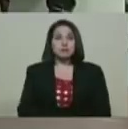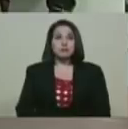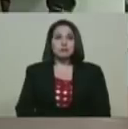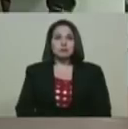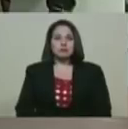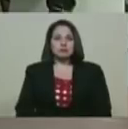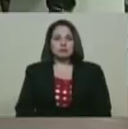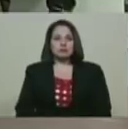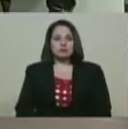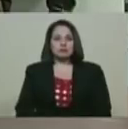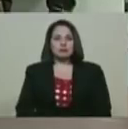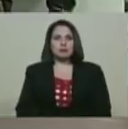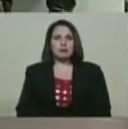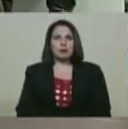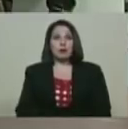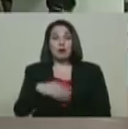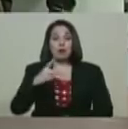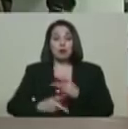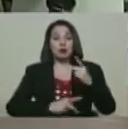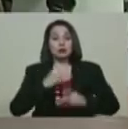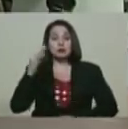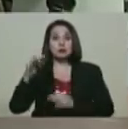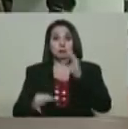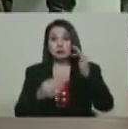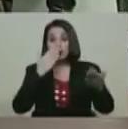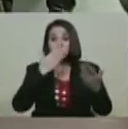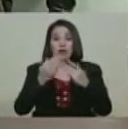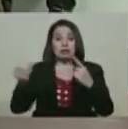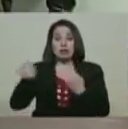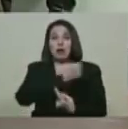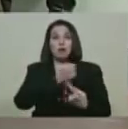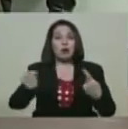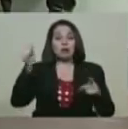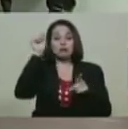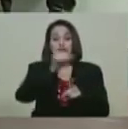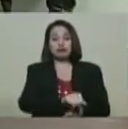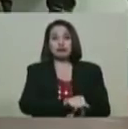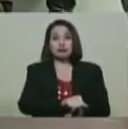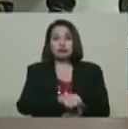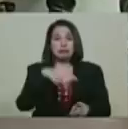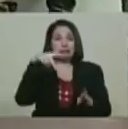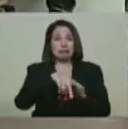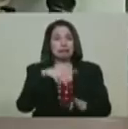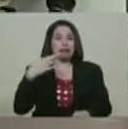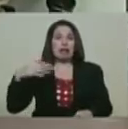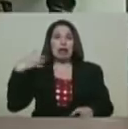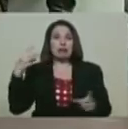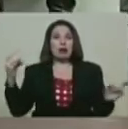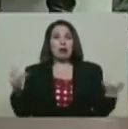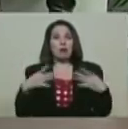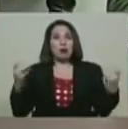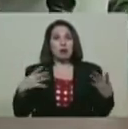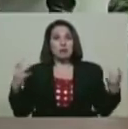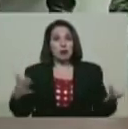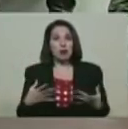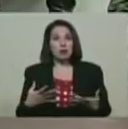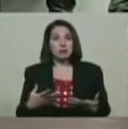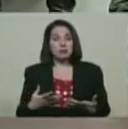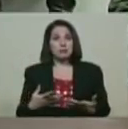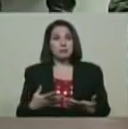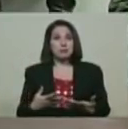que ha empezado el proceso de justicia frente a la violencia y frente a los crímenes cometidos en las guarismas. se aprobó la